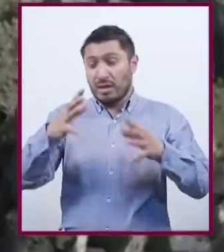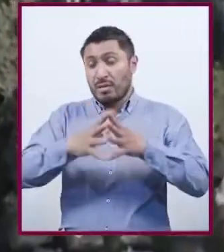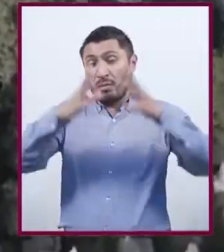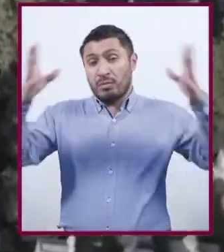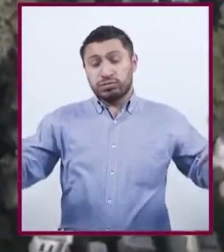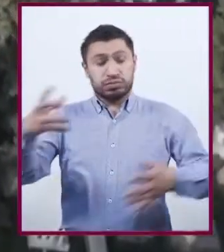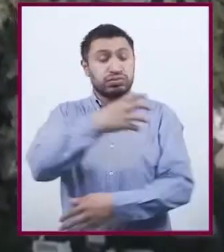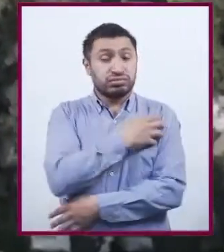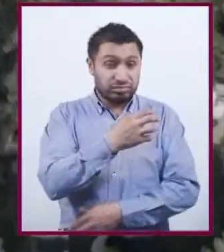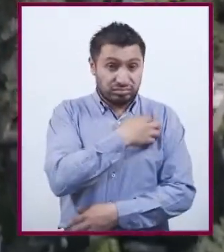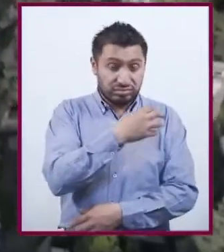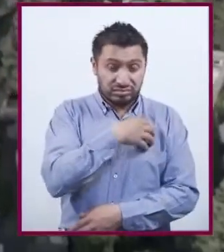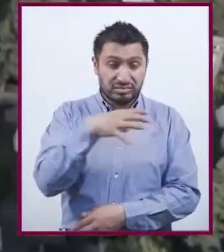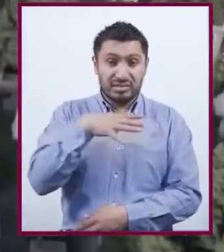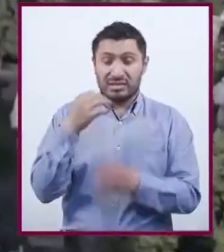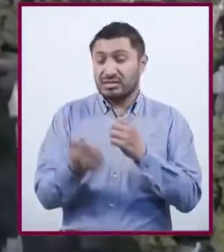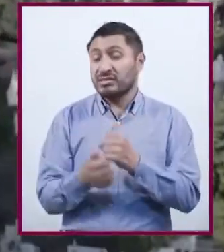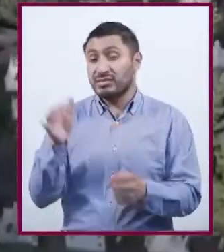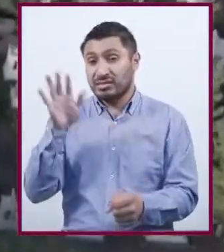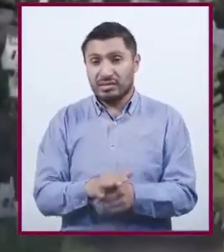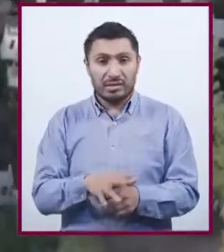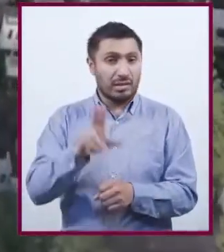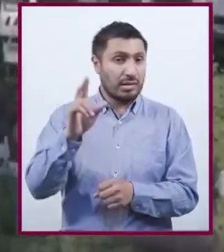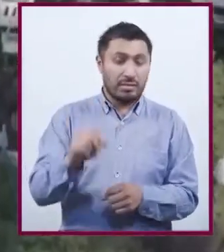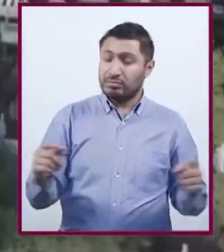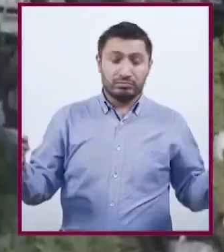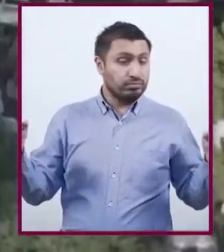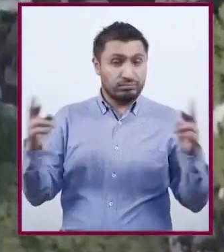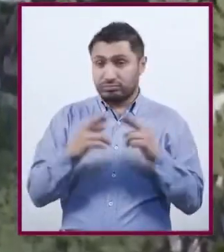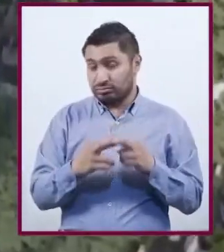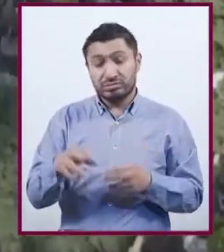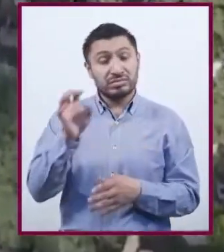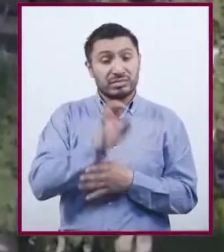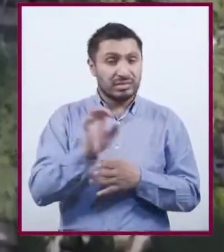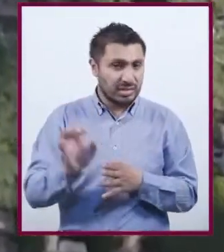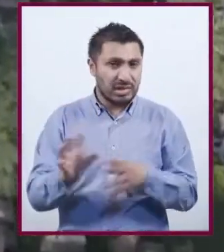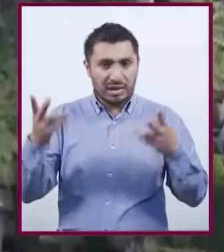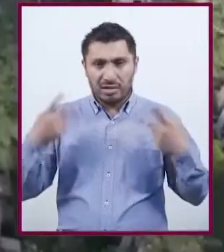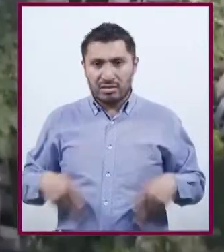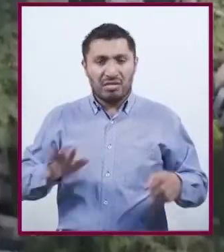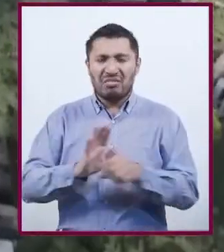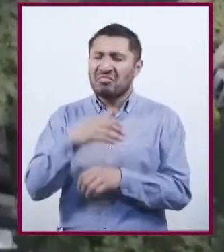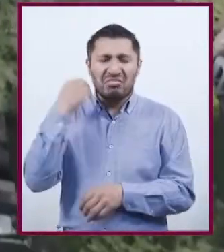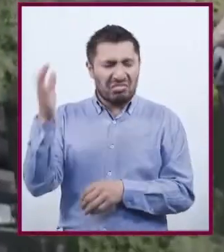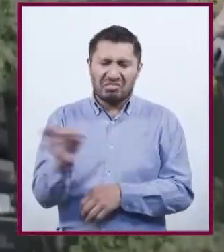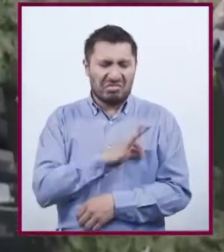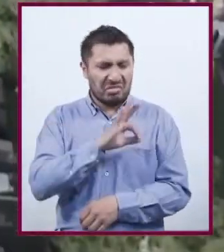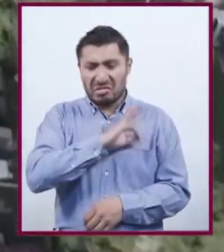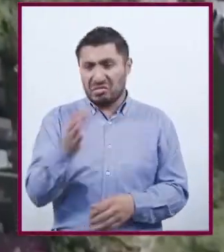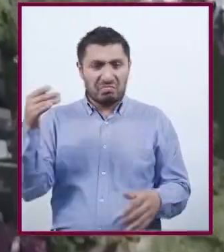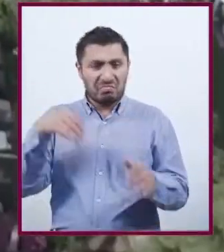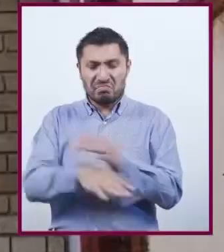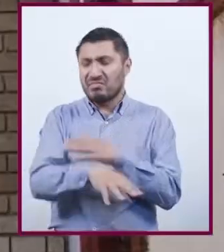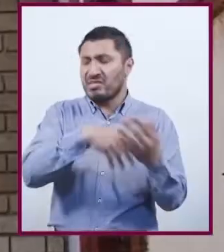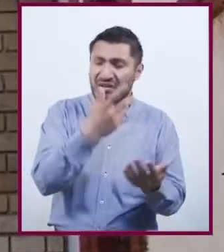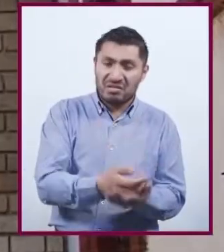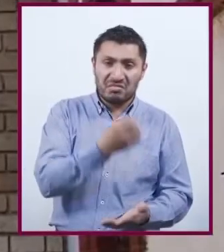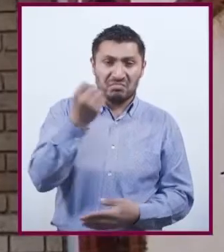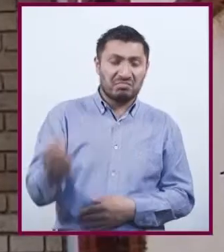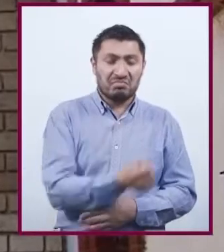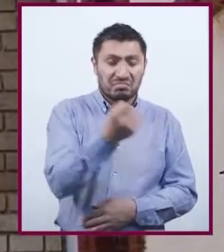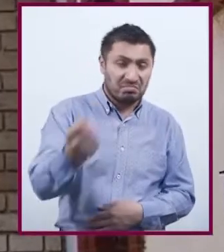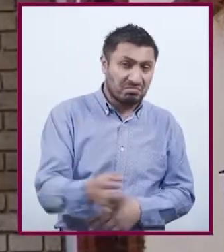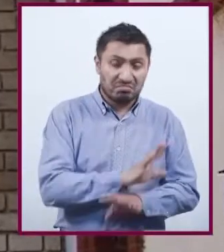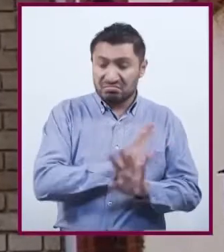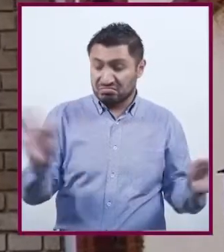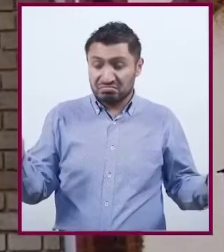con una administración no religiosa, por lo que las personas de cualquier fe podían descansar aquí hasta la eternidad. El Panteón de